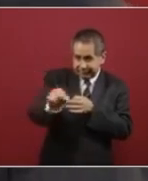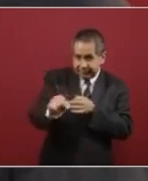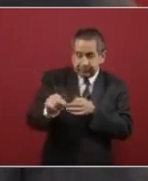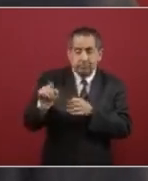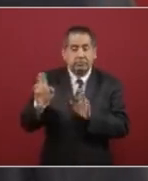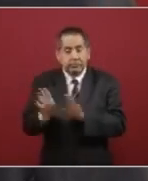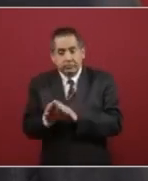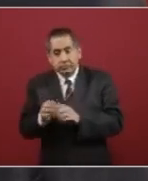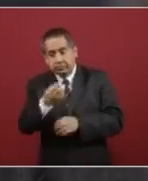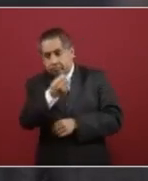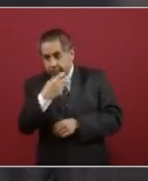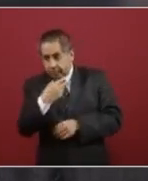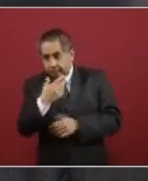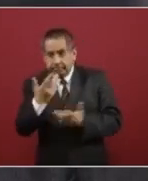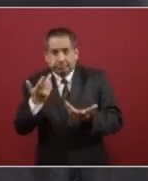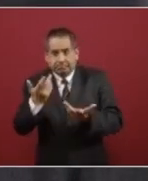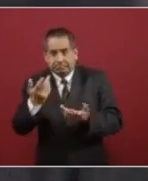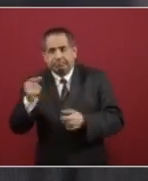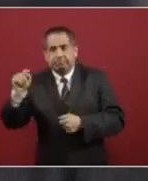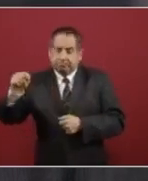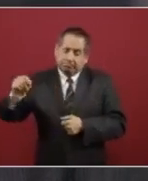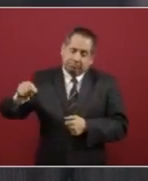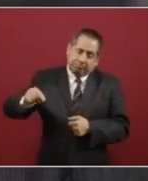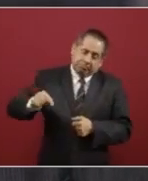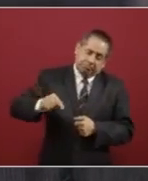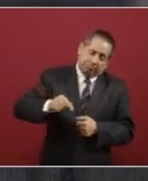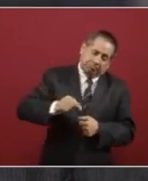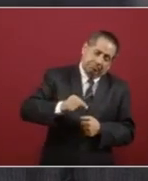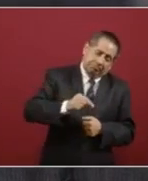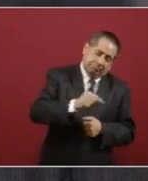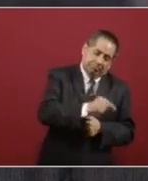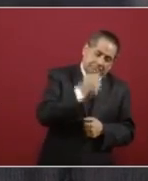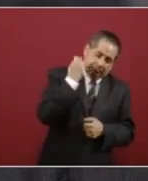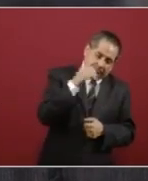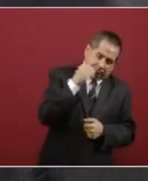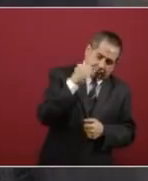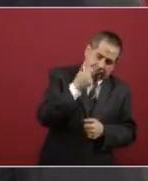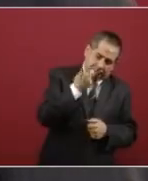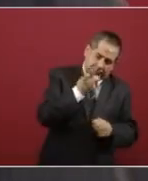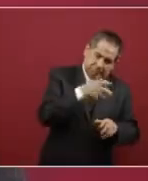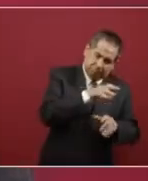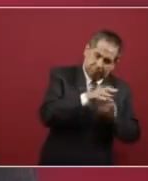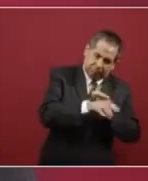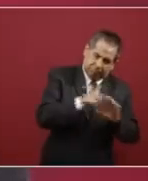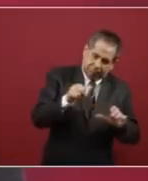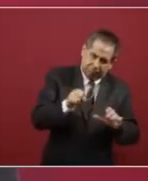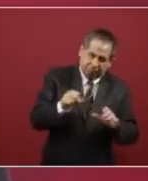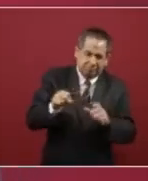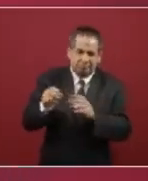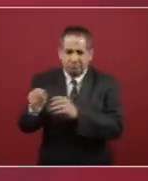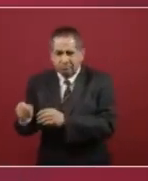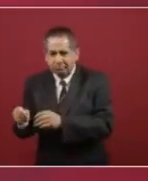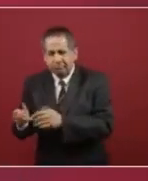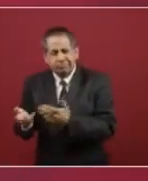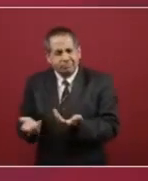ir a Oaxaca. ¿Por qué no se acercan esos servicios?